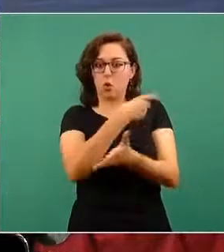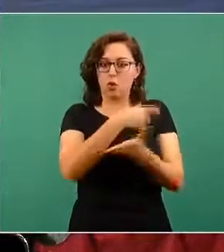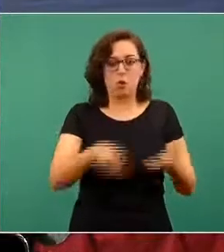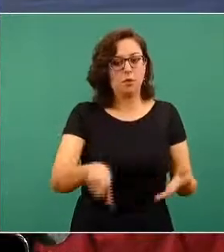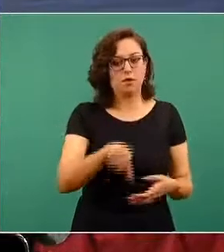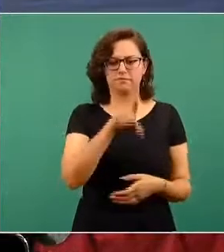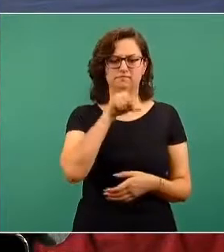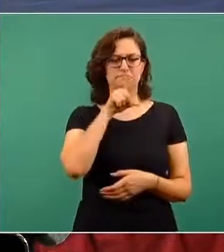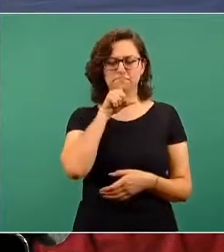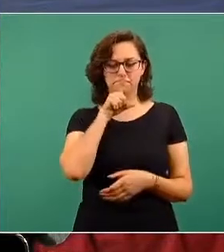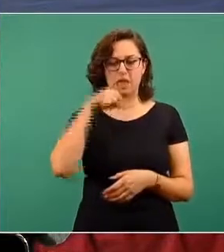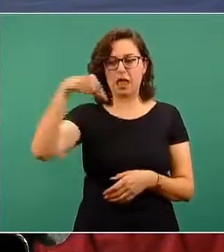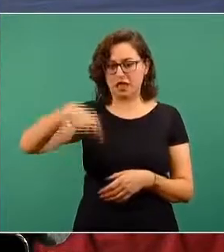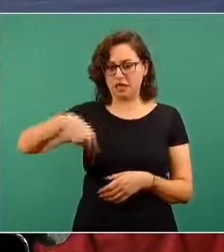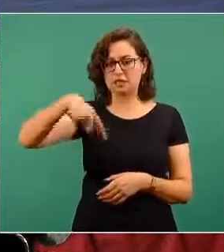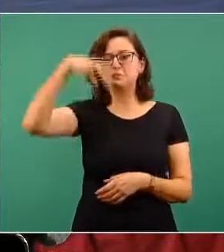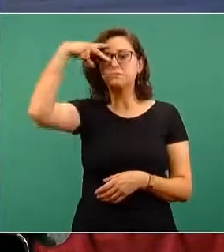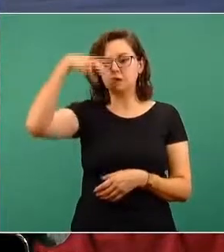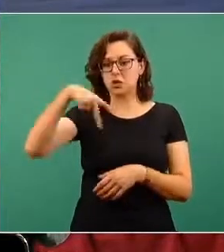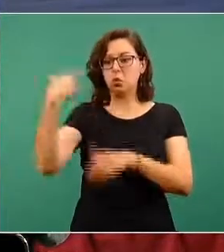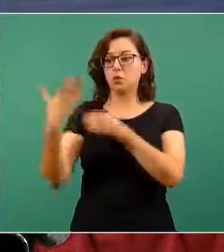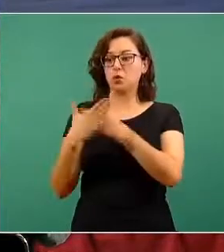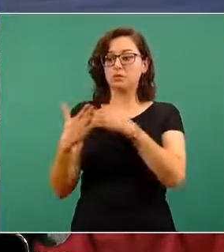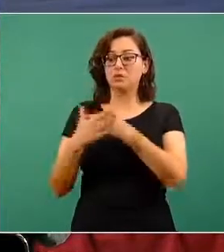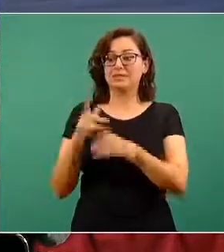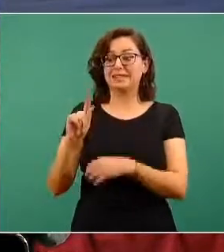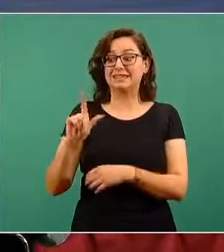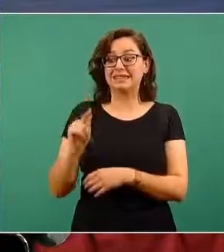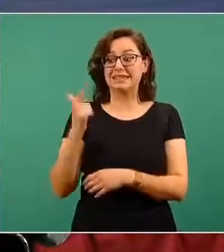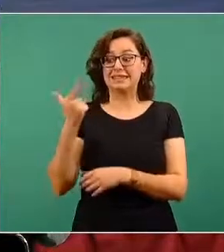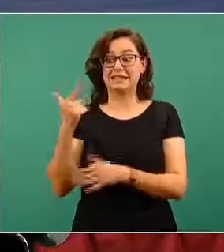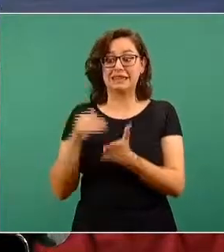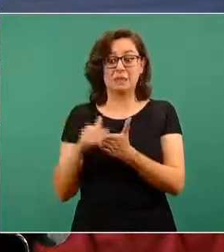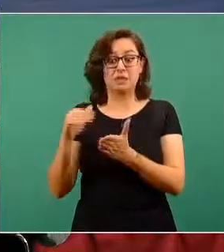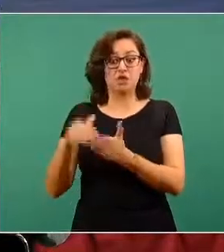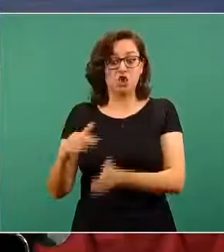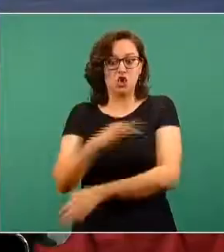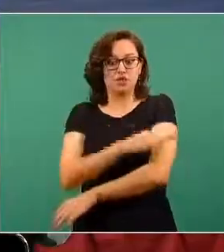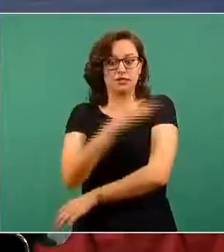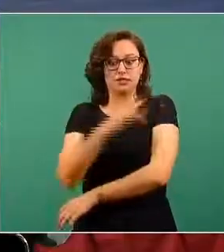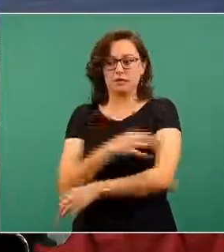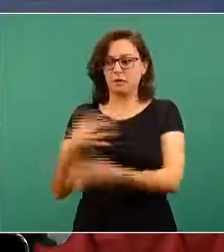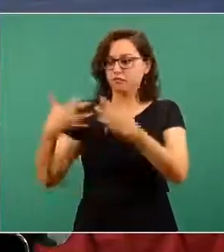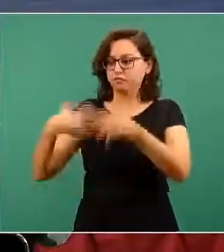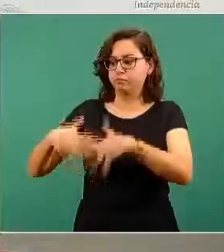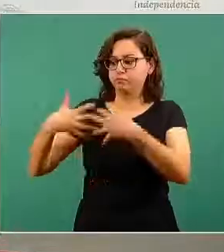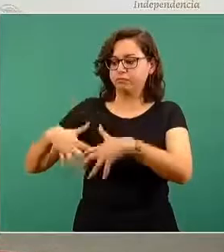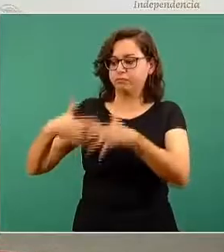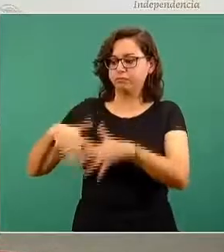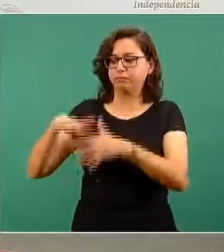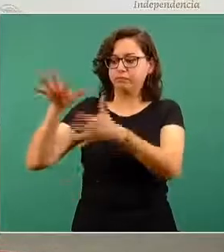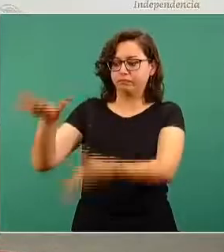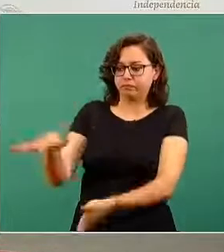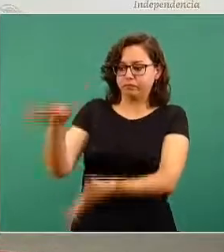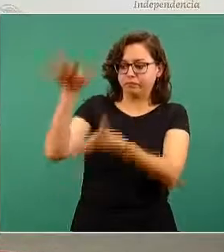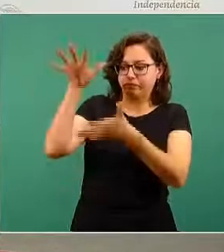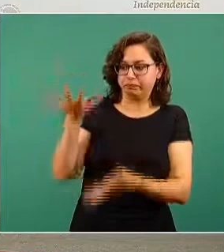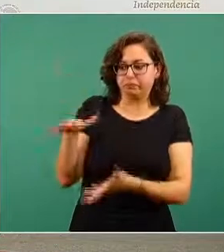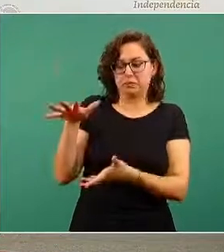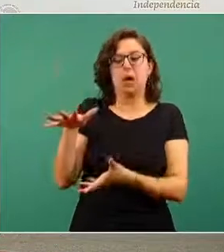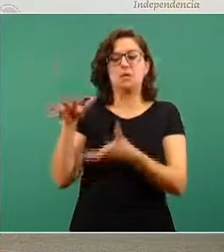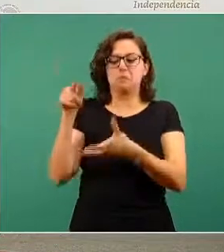tiempos. Hoy tenemos la oportunidad de usar estas dosis, y mañana Estados Unidos usará las que